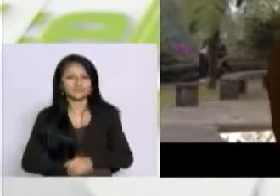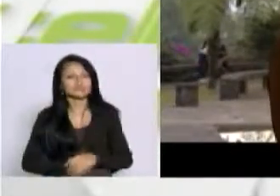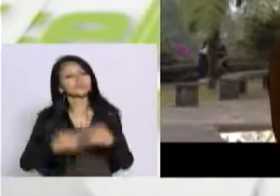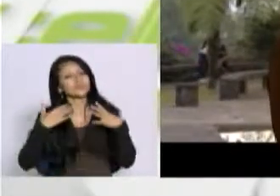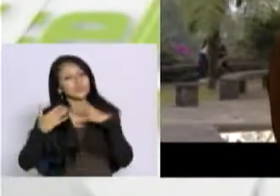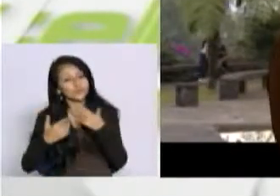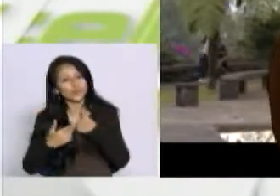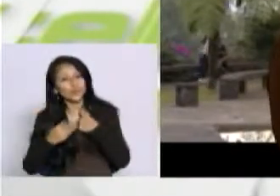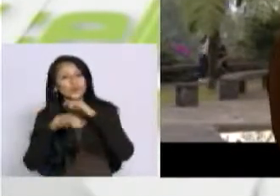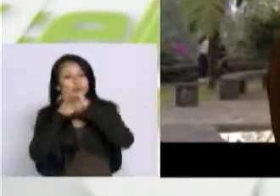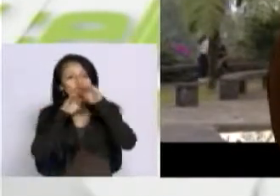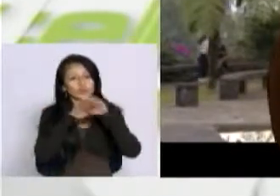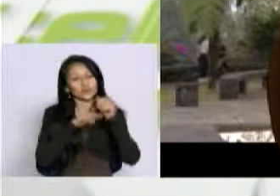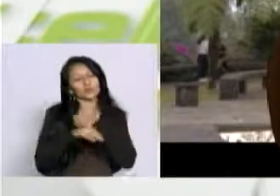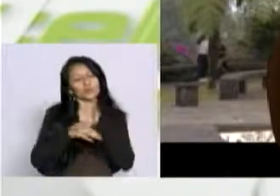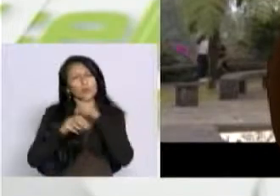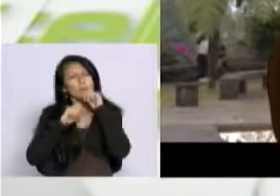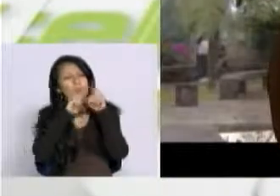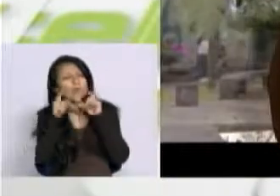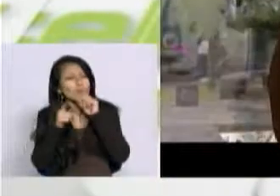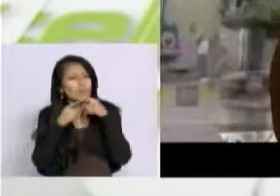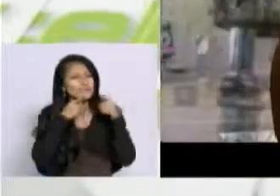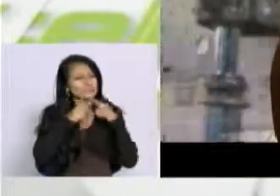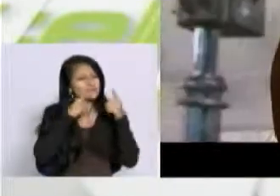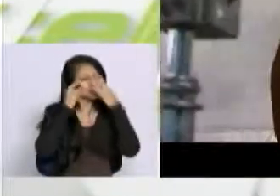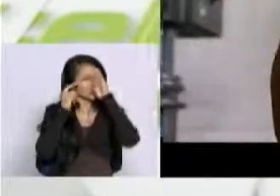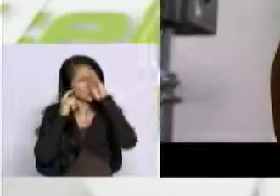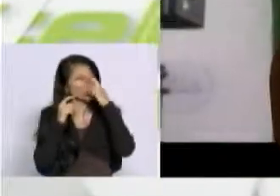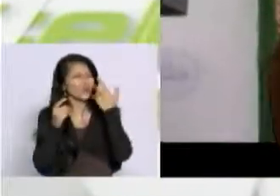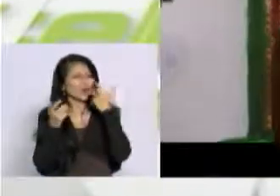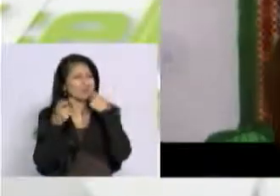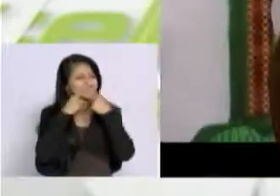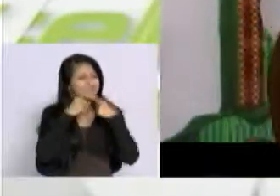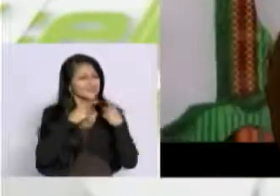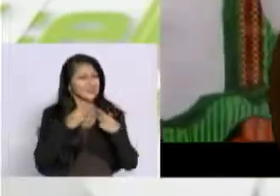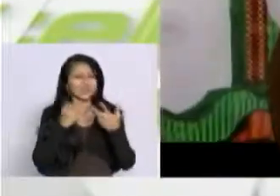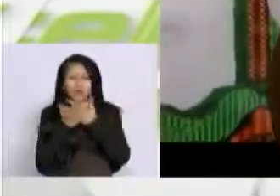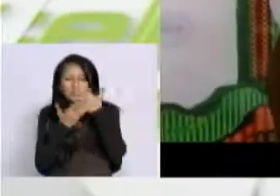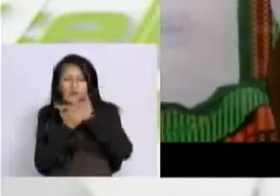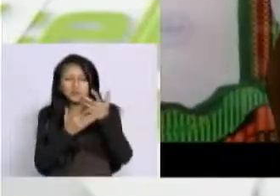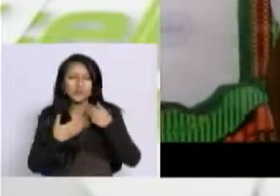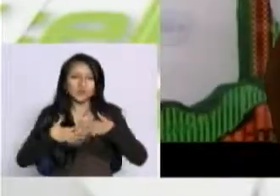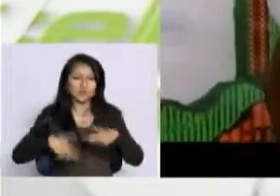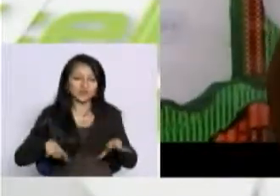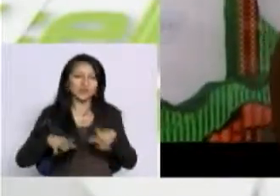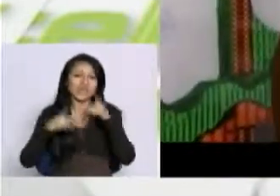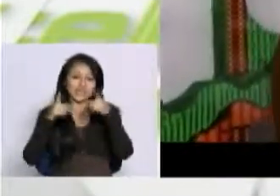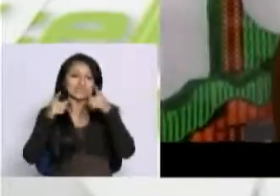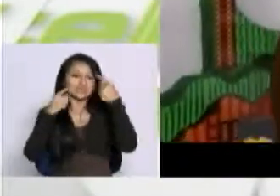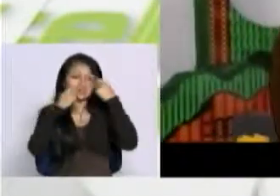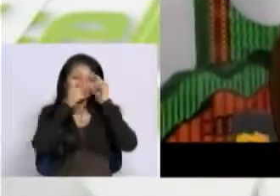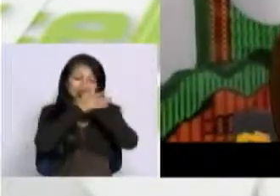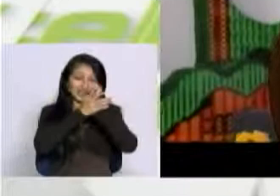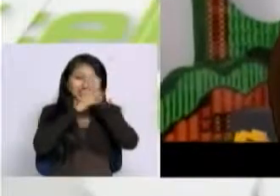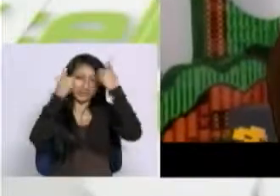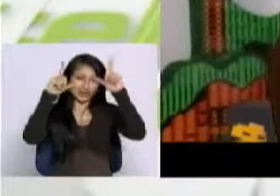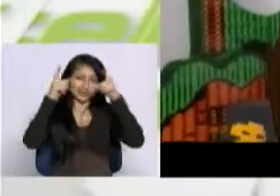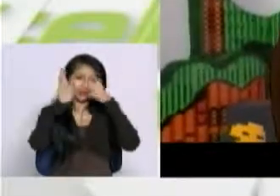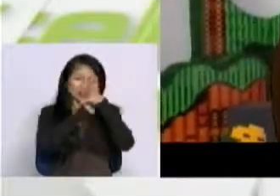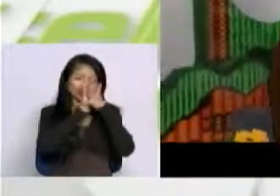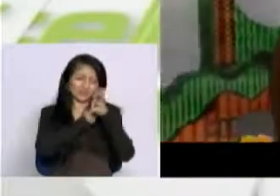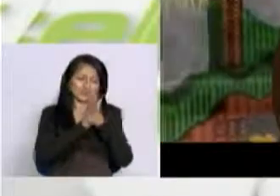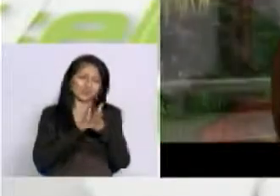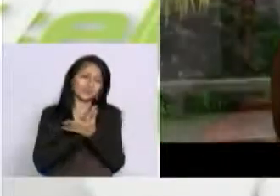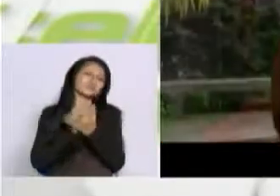los invito para que nos escriban sus inquietudes, peticiones, quejas, reclamos o sugerencias de la programación que hace parte del canal regional